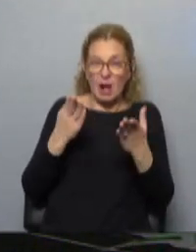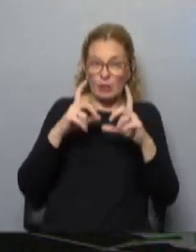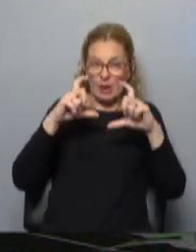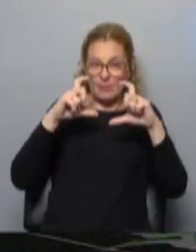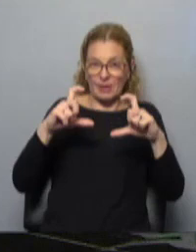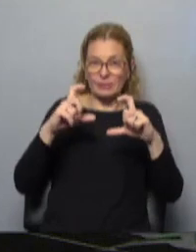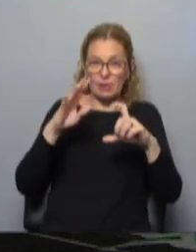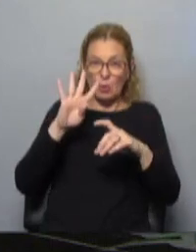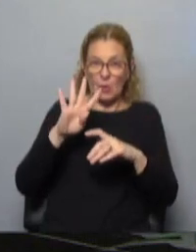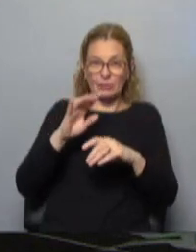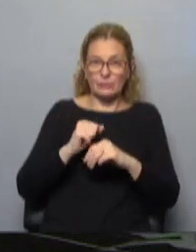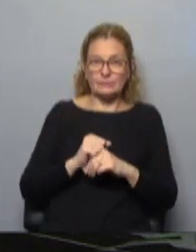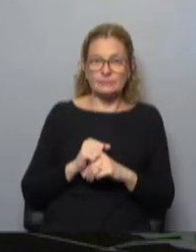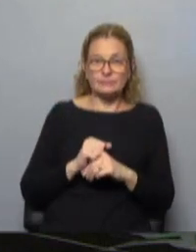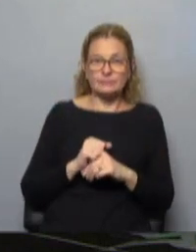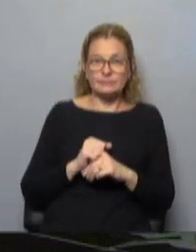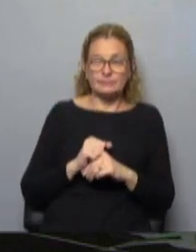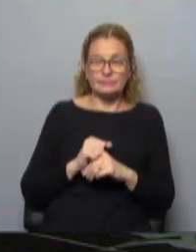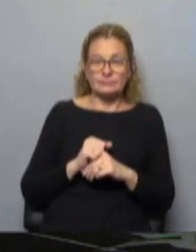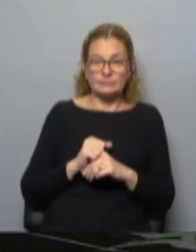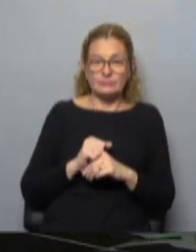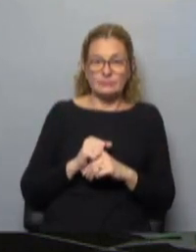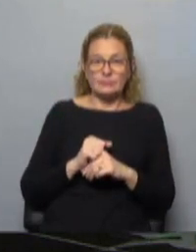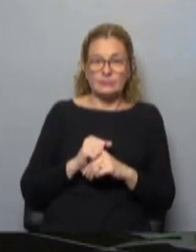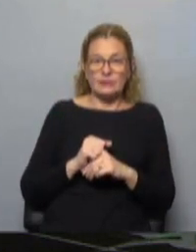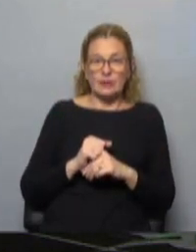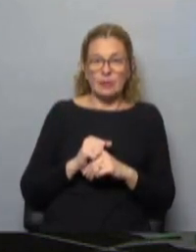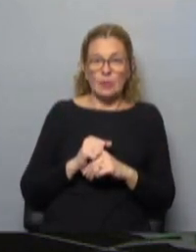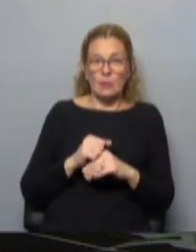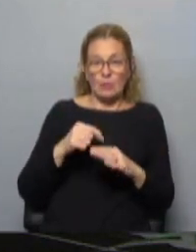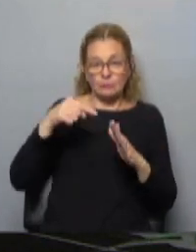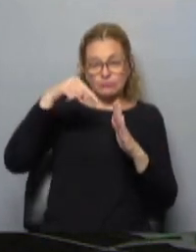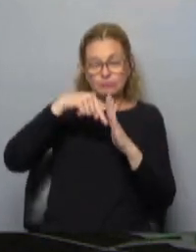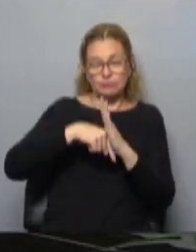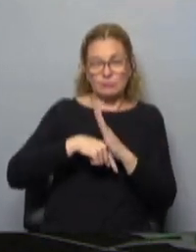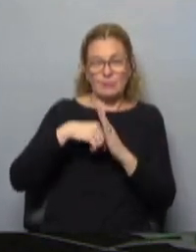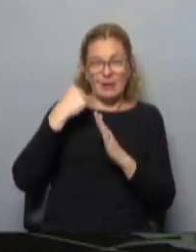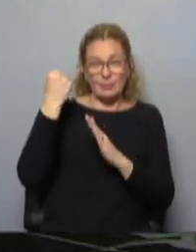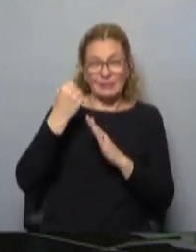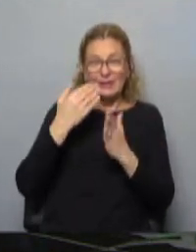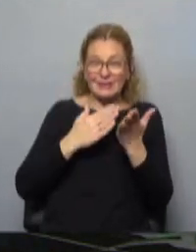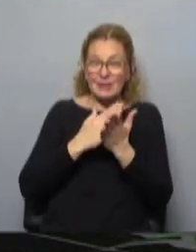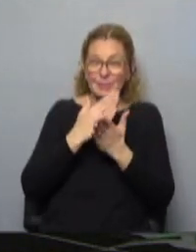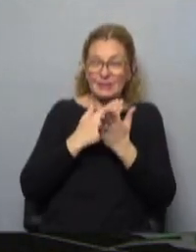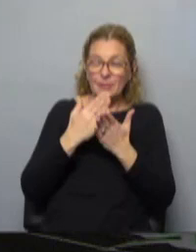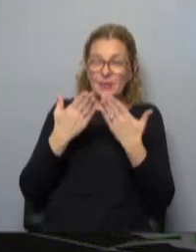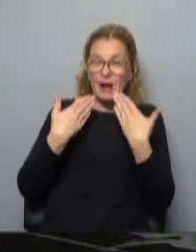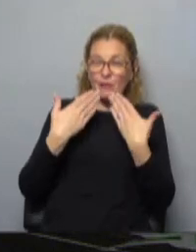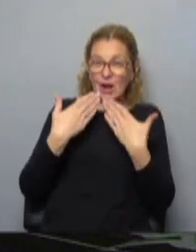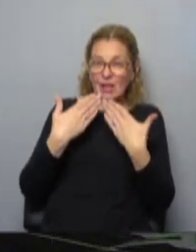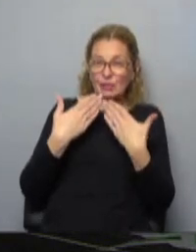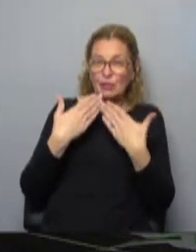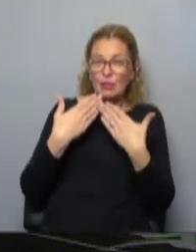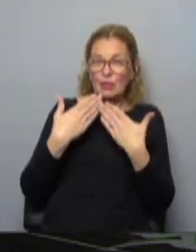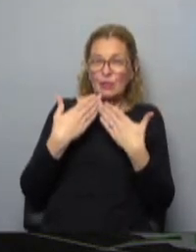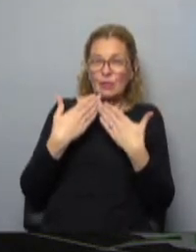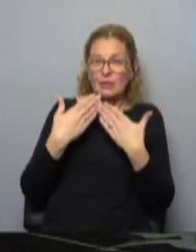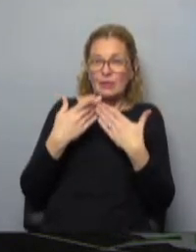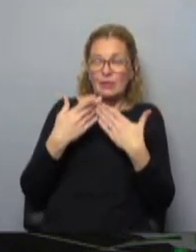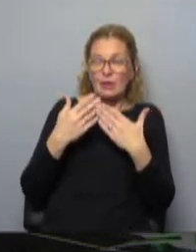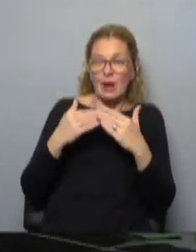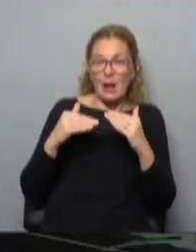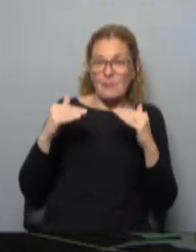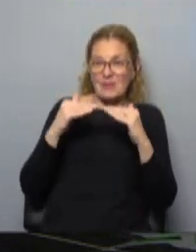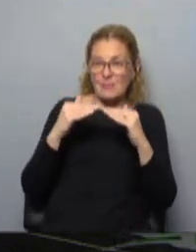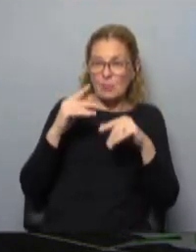placa número cuatro sí y de vuelta la caída más importante siempre hablando ahora estamos mirando acumulados y en relación al mismo